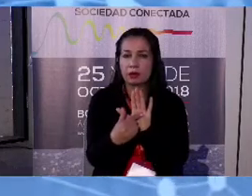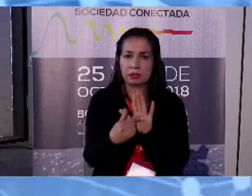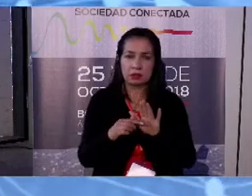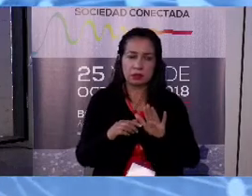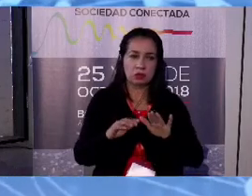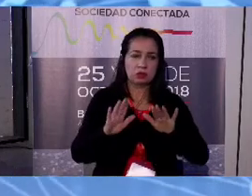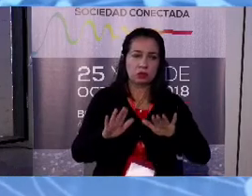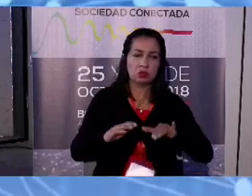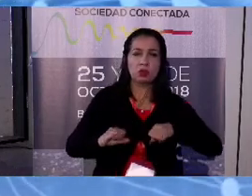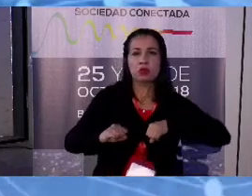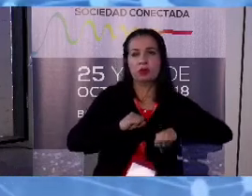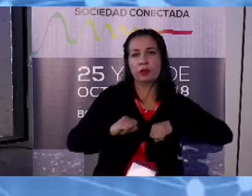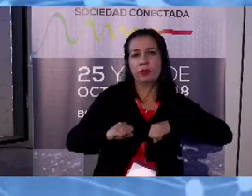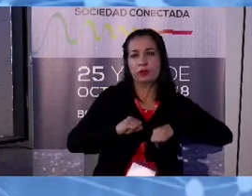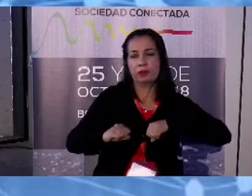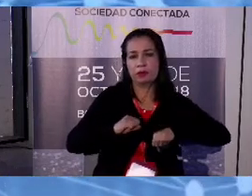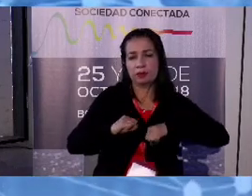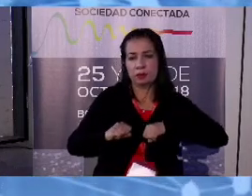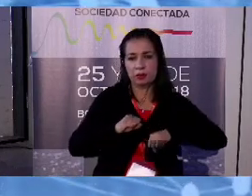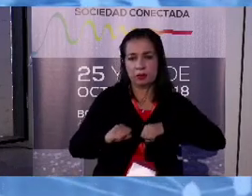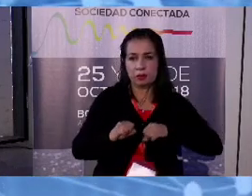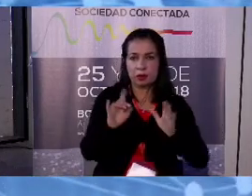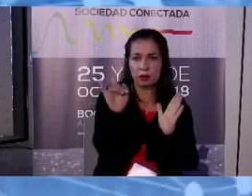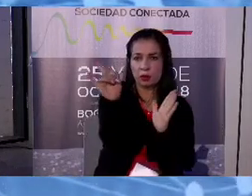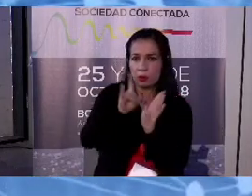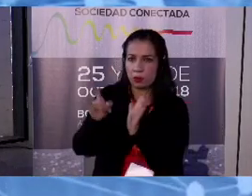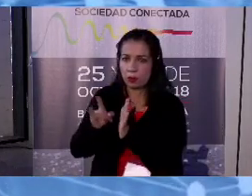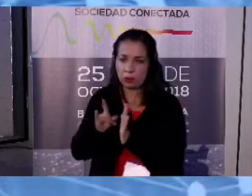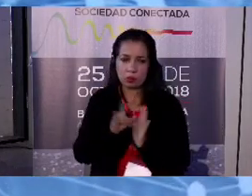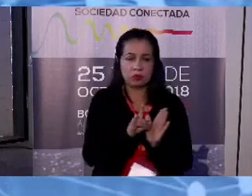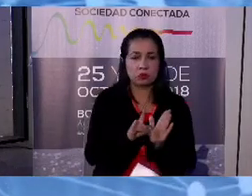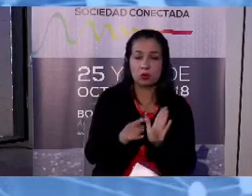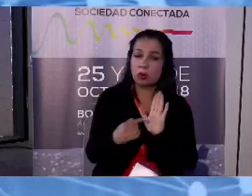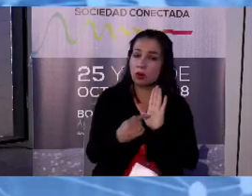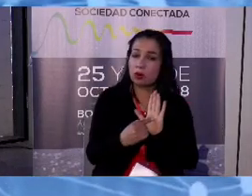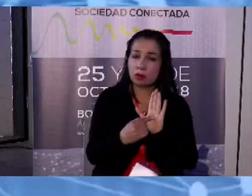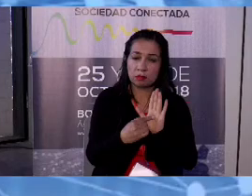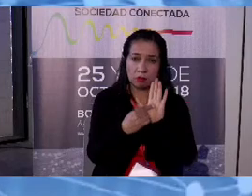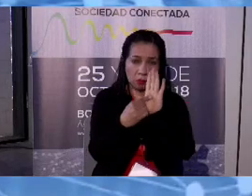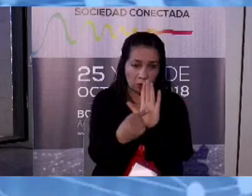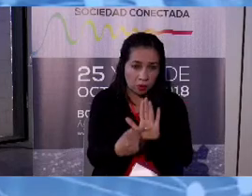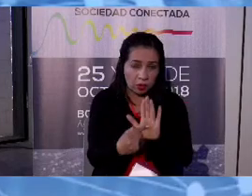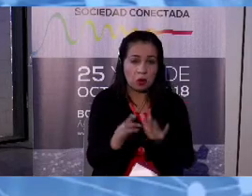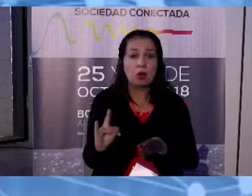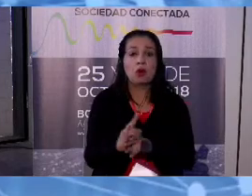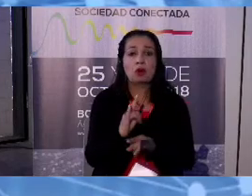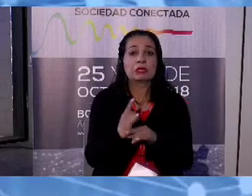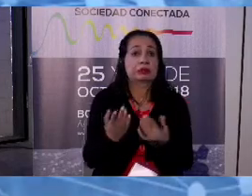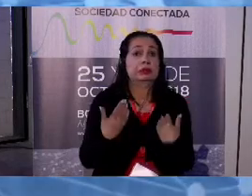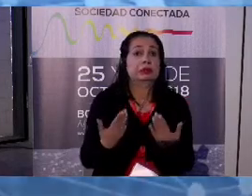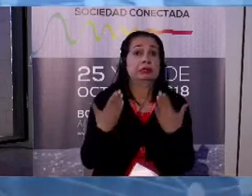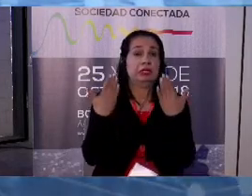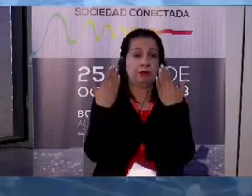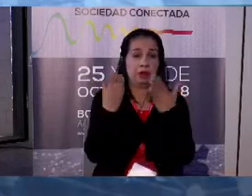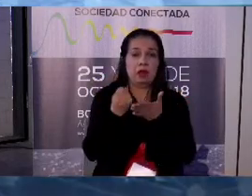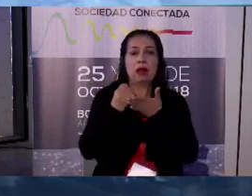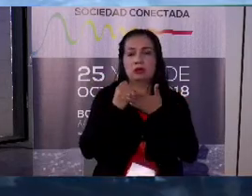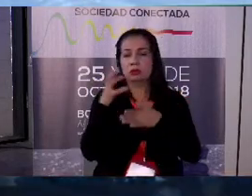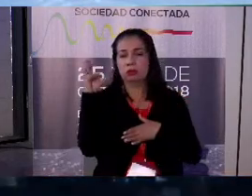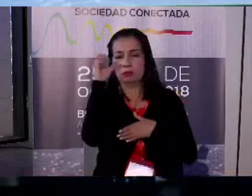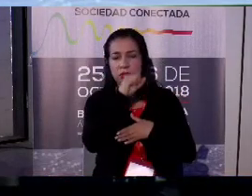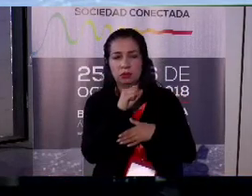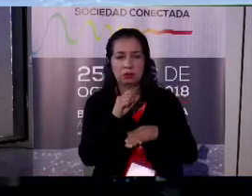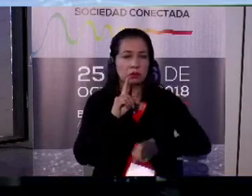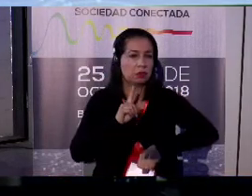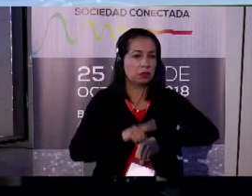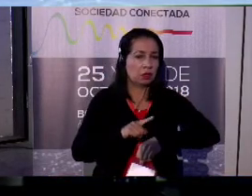Dinámico estas tipos de simules son muy útiles para evaluar la los tiempos del sistema